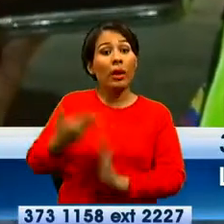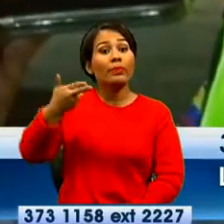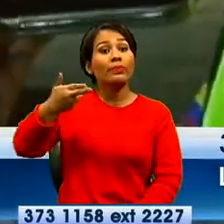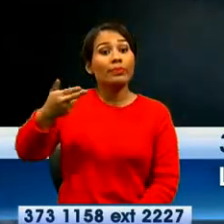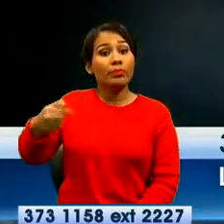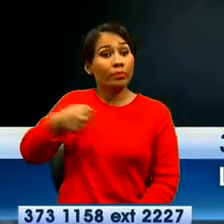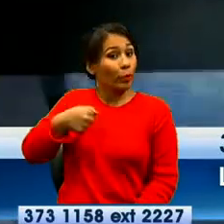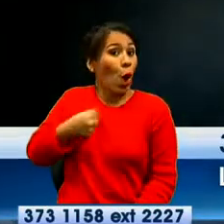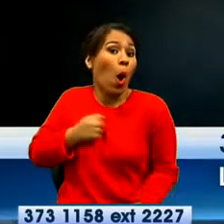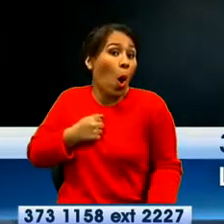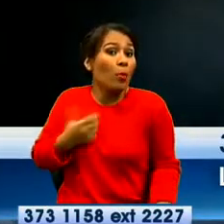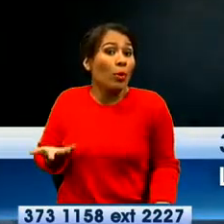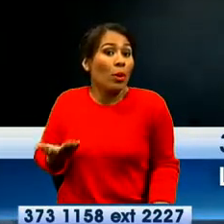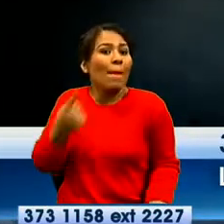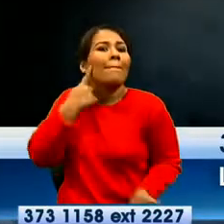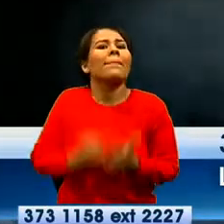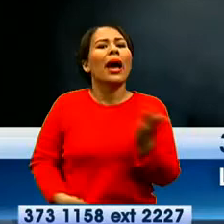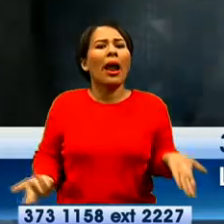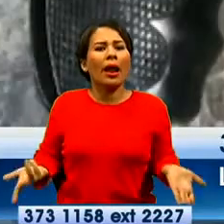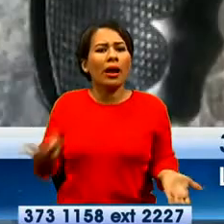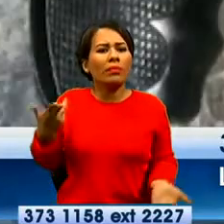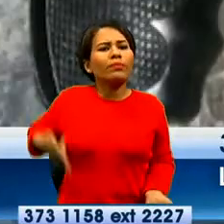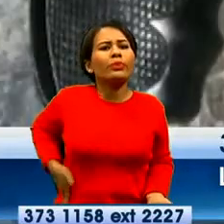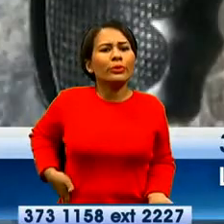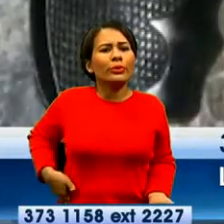para ellos. ¿Para qué iban a ocupar?